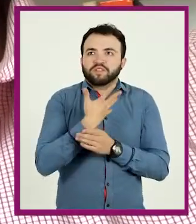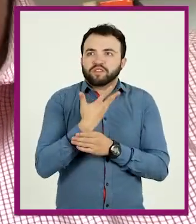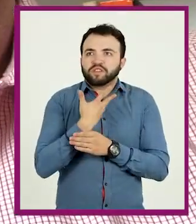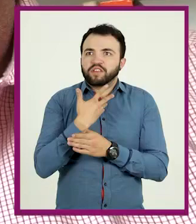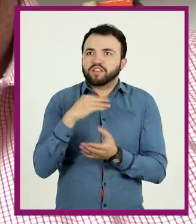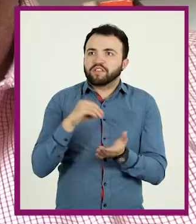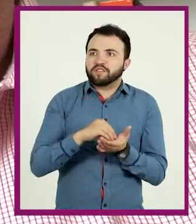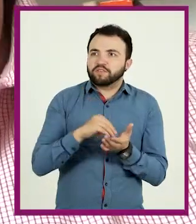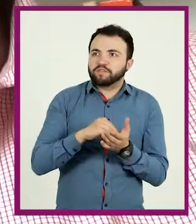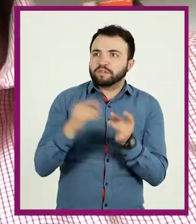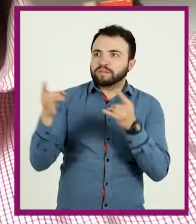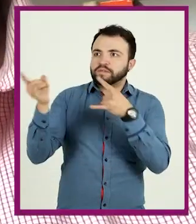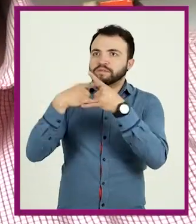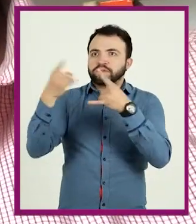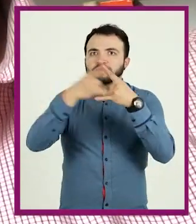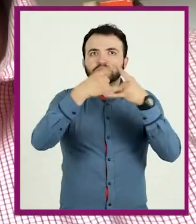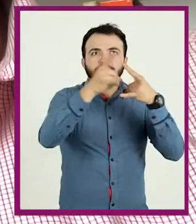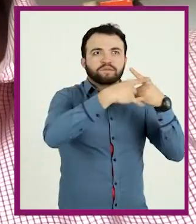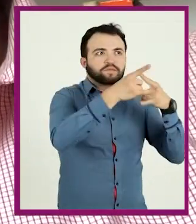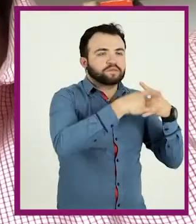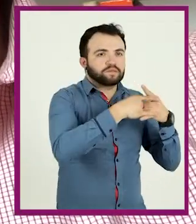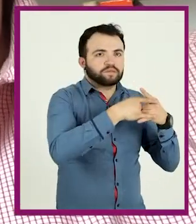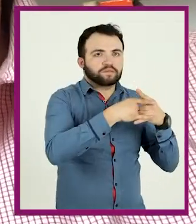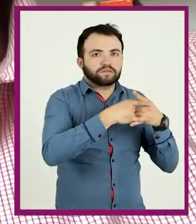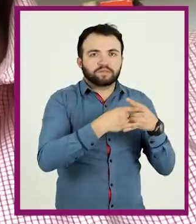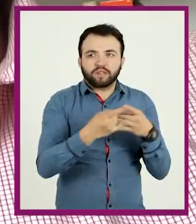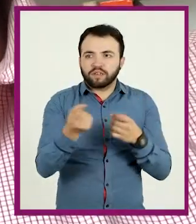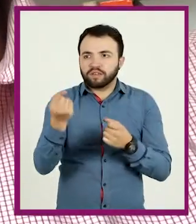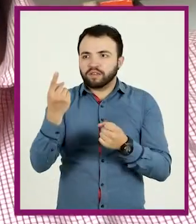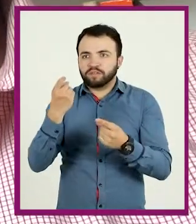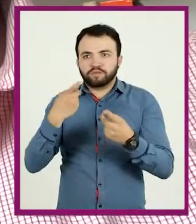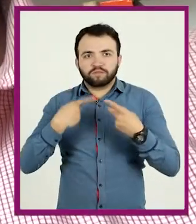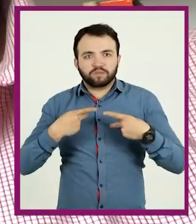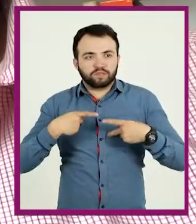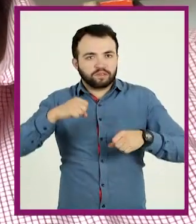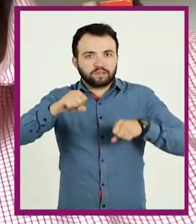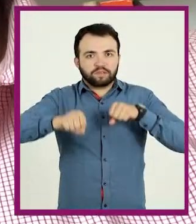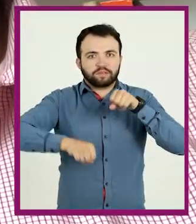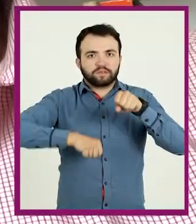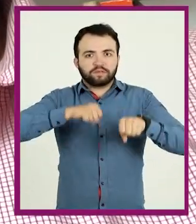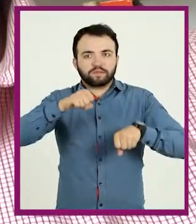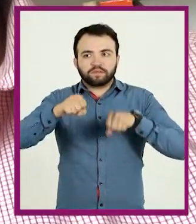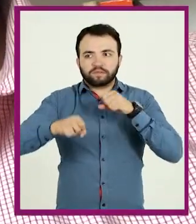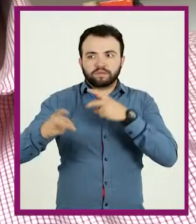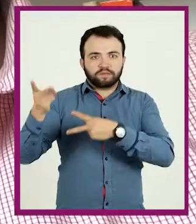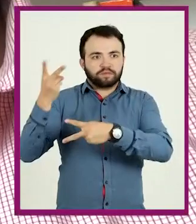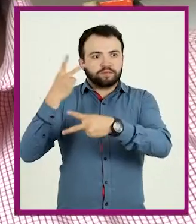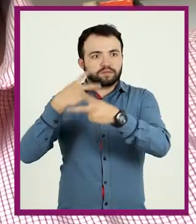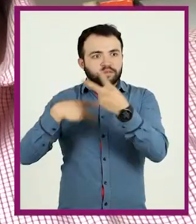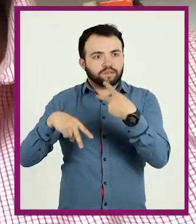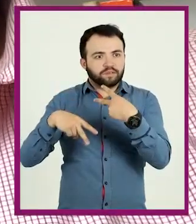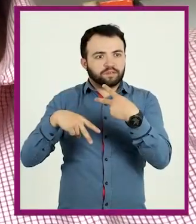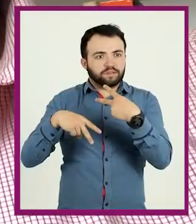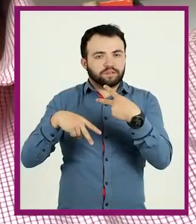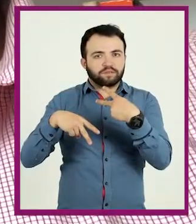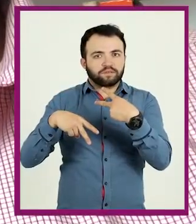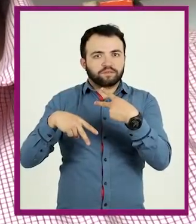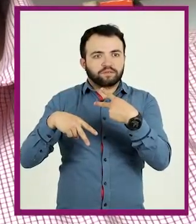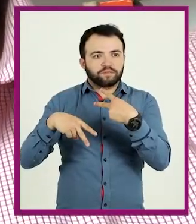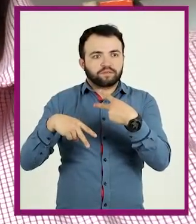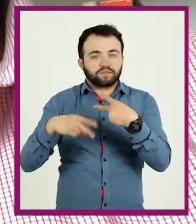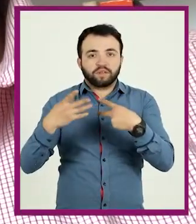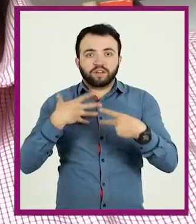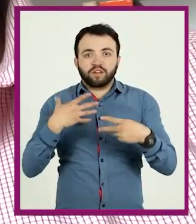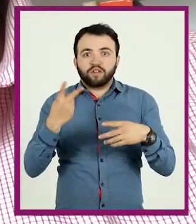con los postigos cerrados, unos obreros en bicicleta que venían de Puteaux, un tranvía